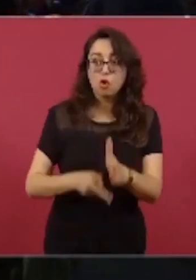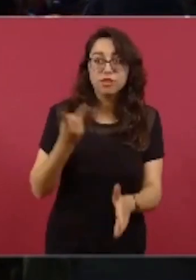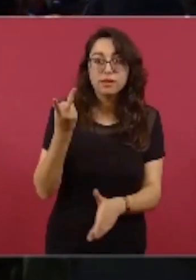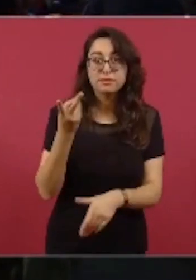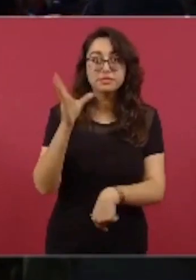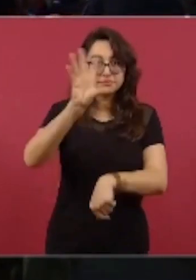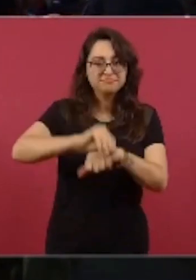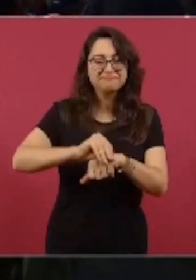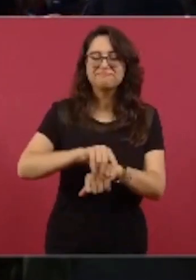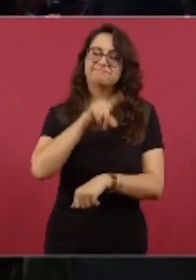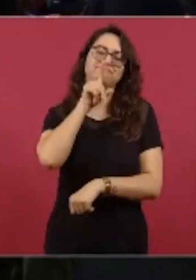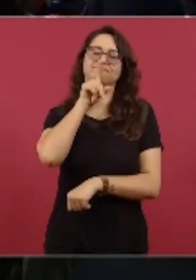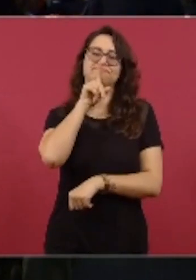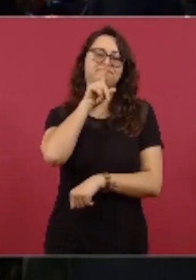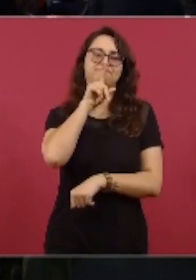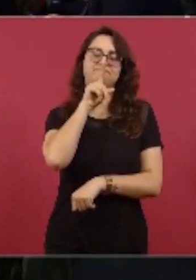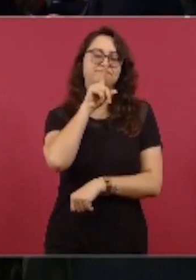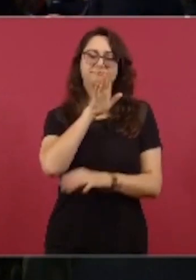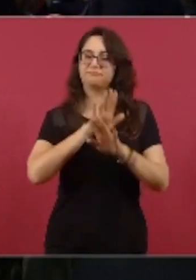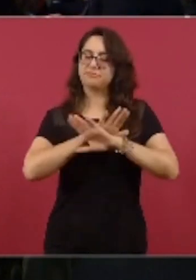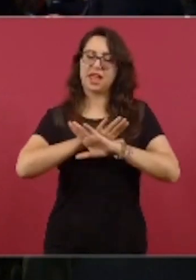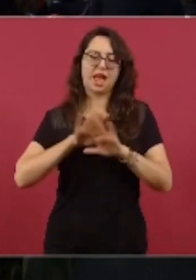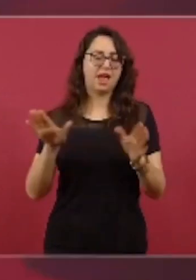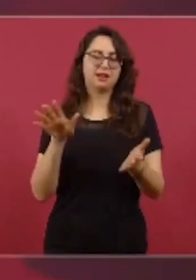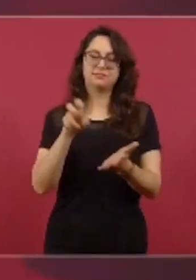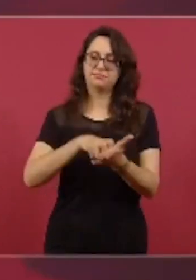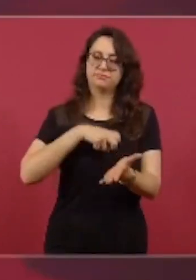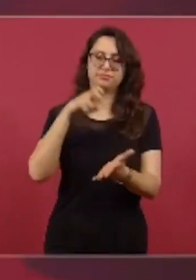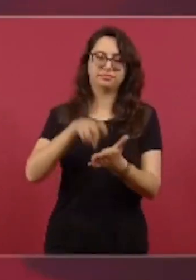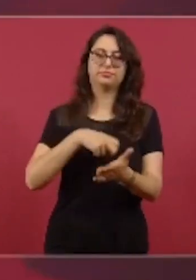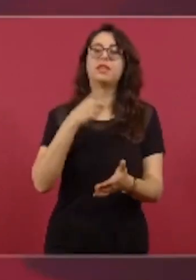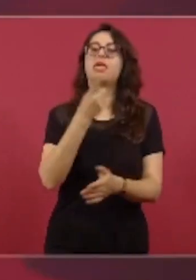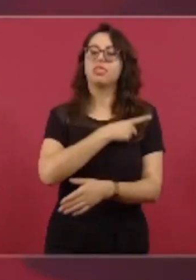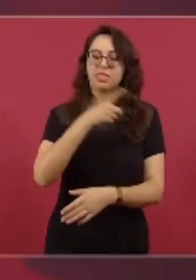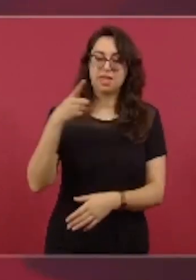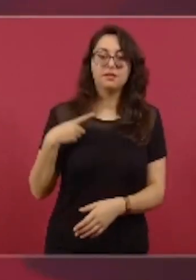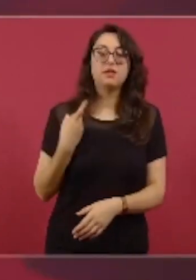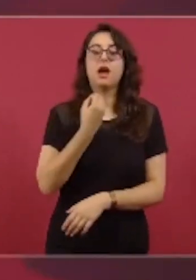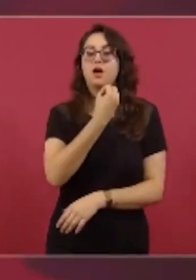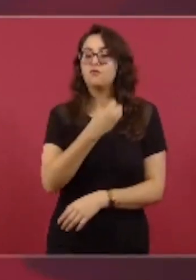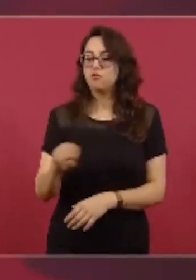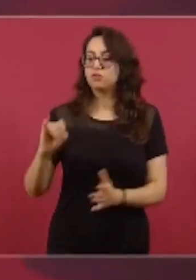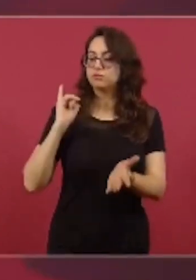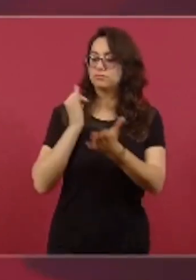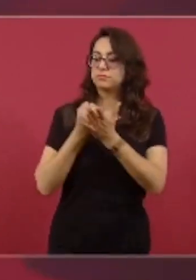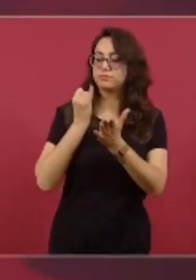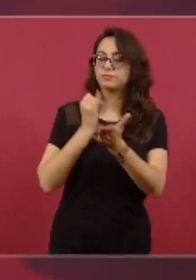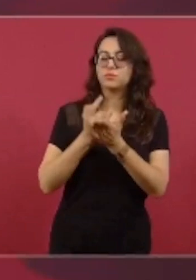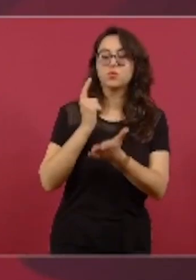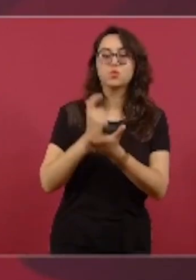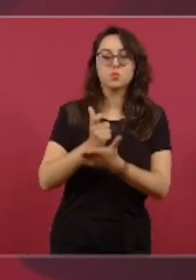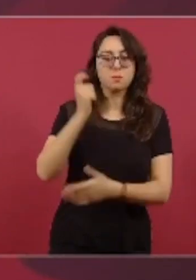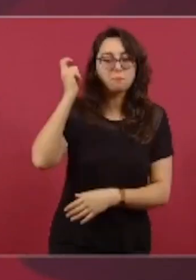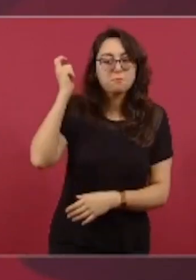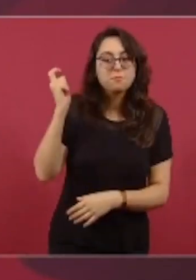hacer una operación de esa en bolsa sin pagar impuestos. Entonces